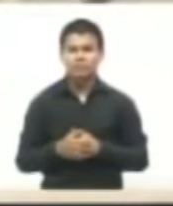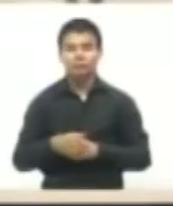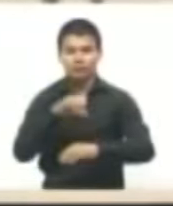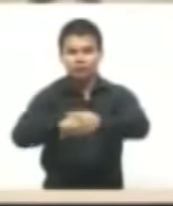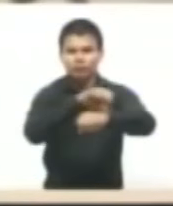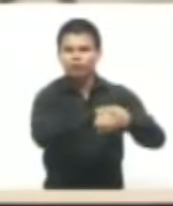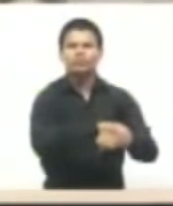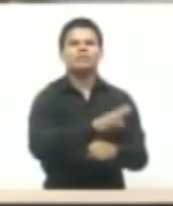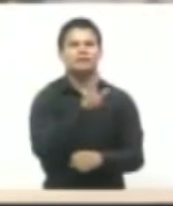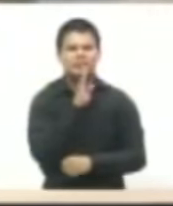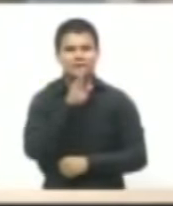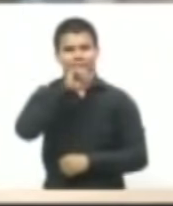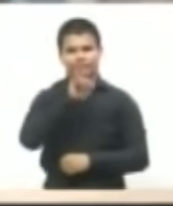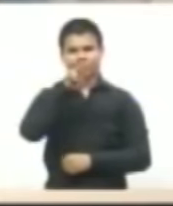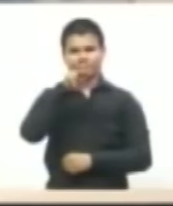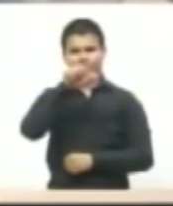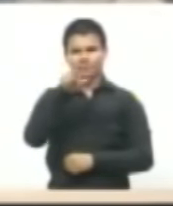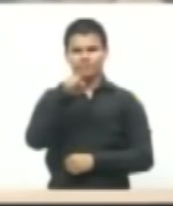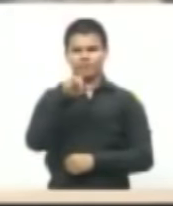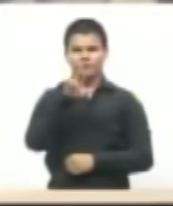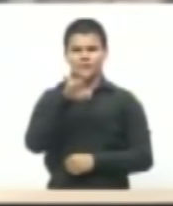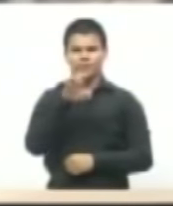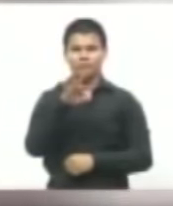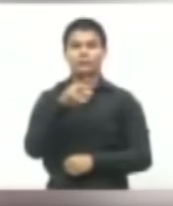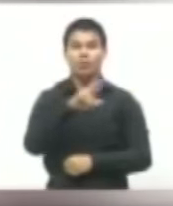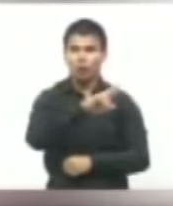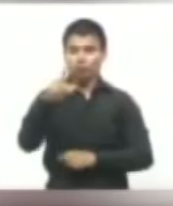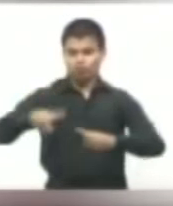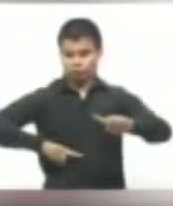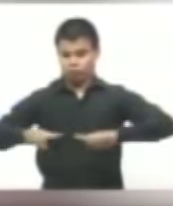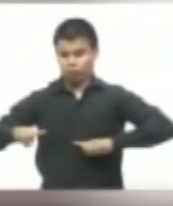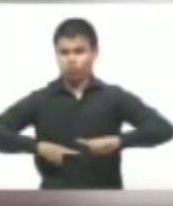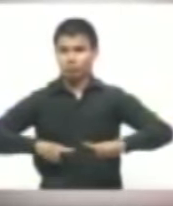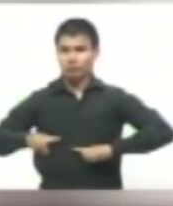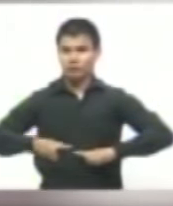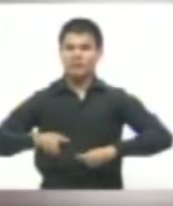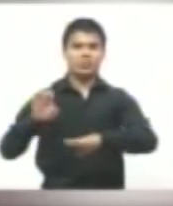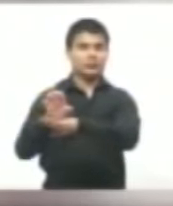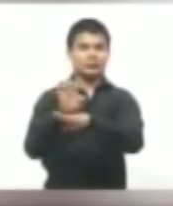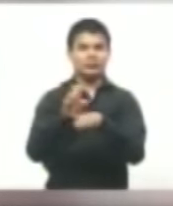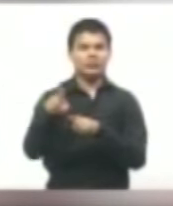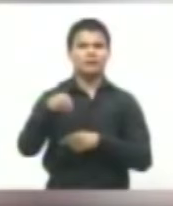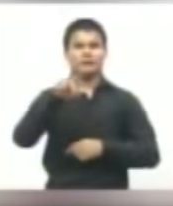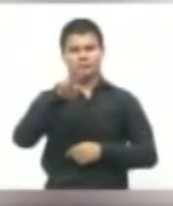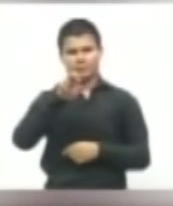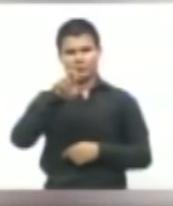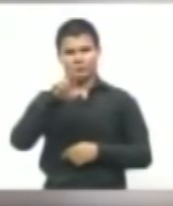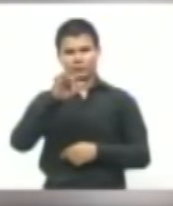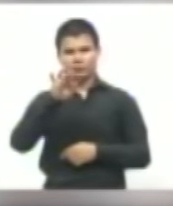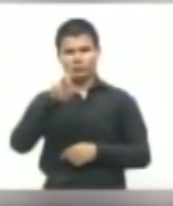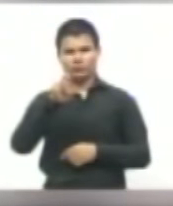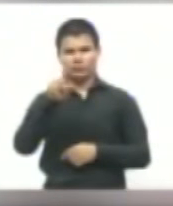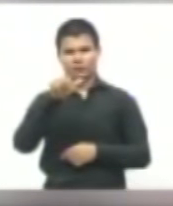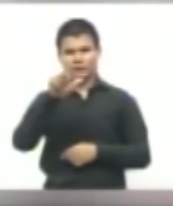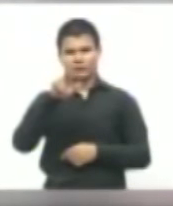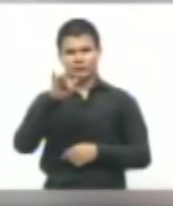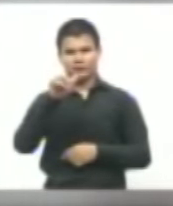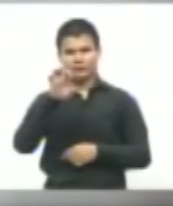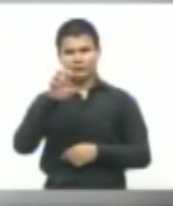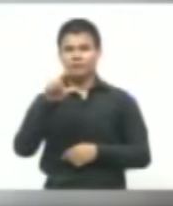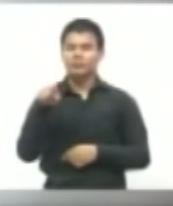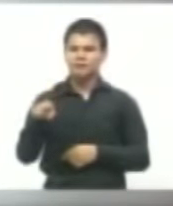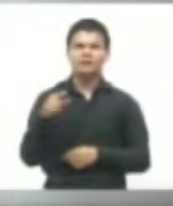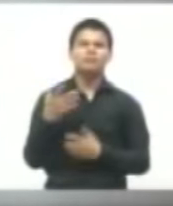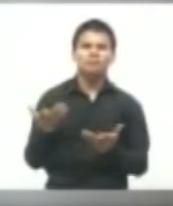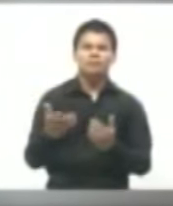son Iván Sierra Martínez y el coordinador de la entidad en San Marcos, Luis Berrocal Arrieta. Finalmente, en San Benito Abad fue capturado